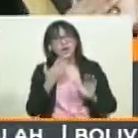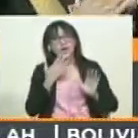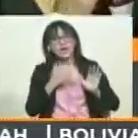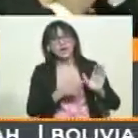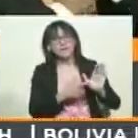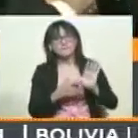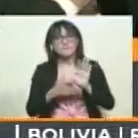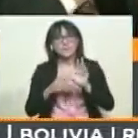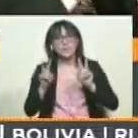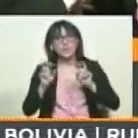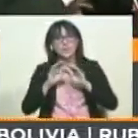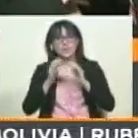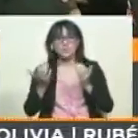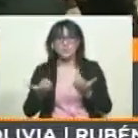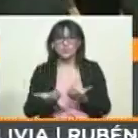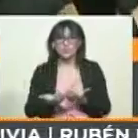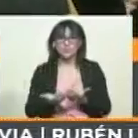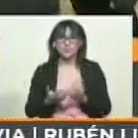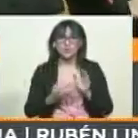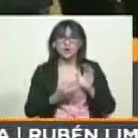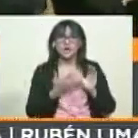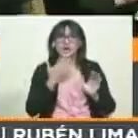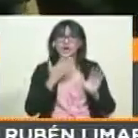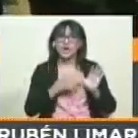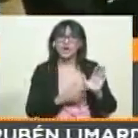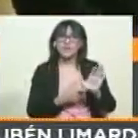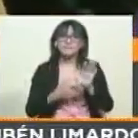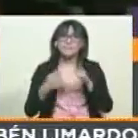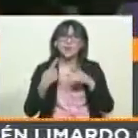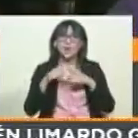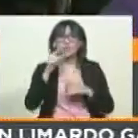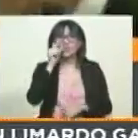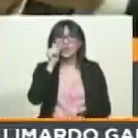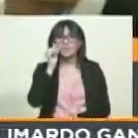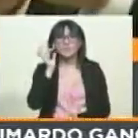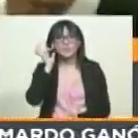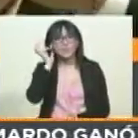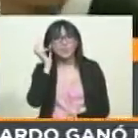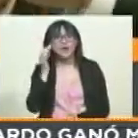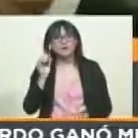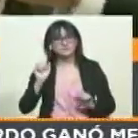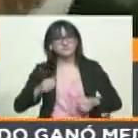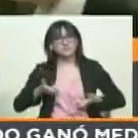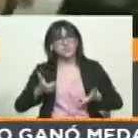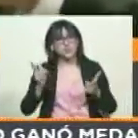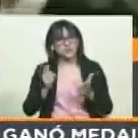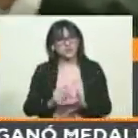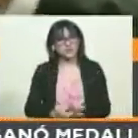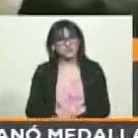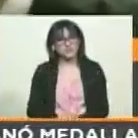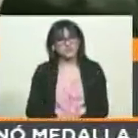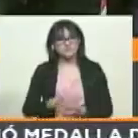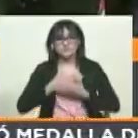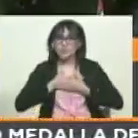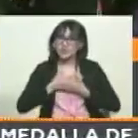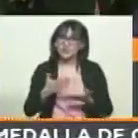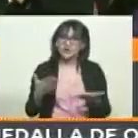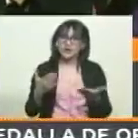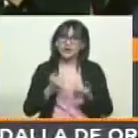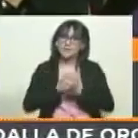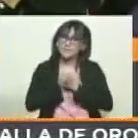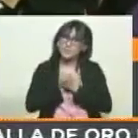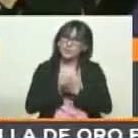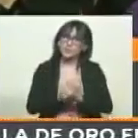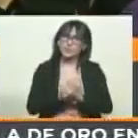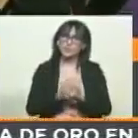humanidad. Son ellos el ejemplo de que otro hombre es posible, de que otra mujer es posible, solidaria,